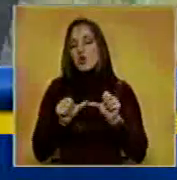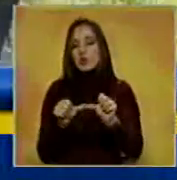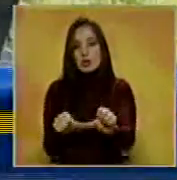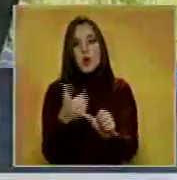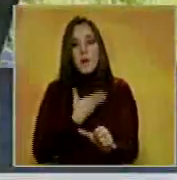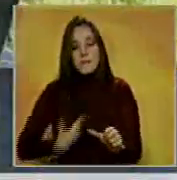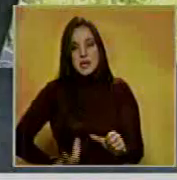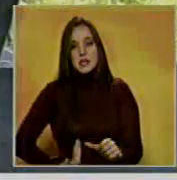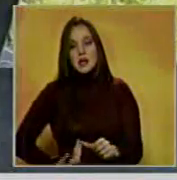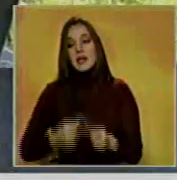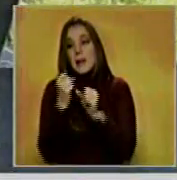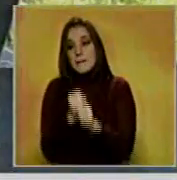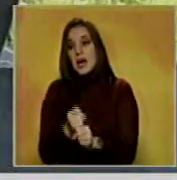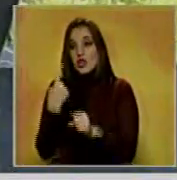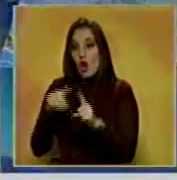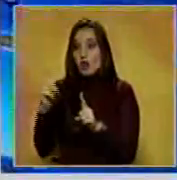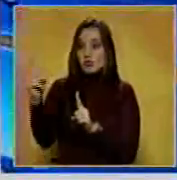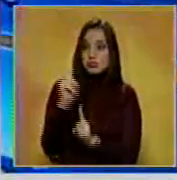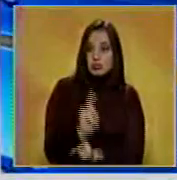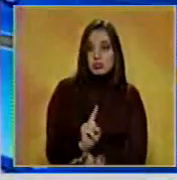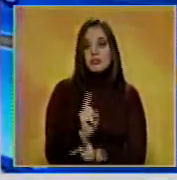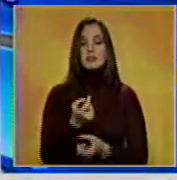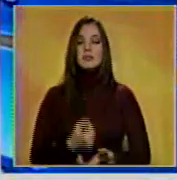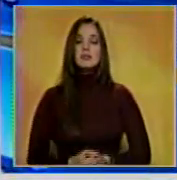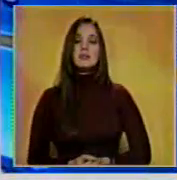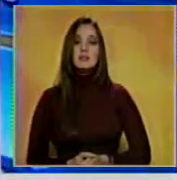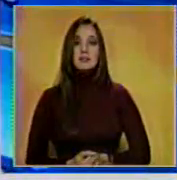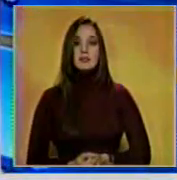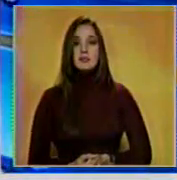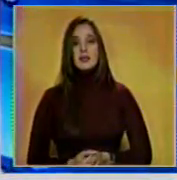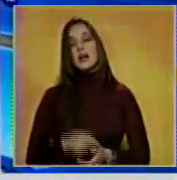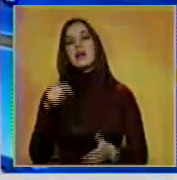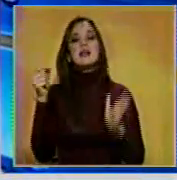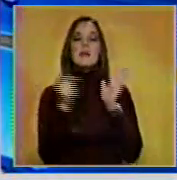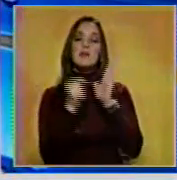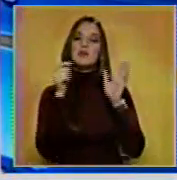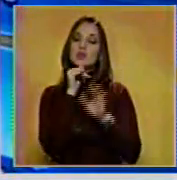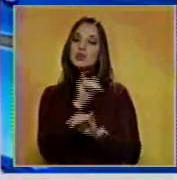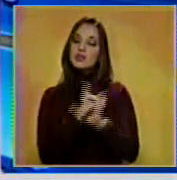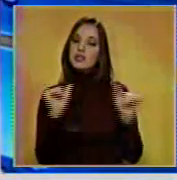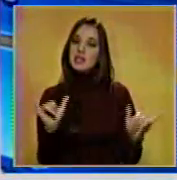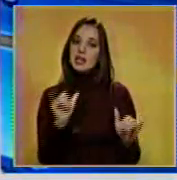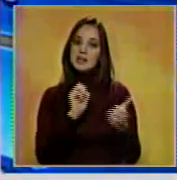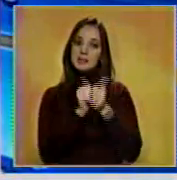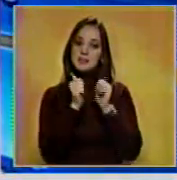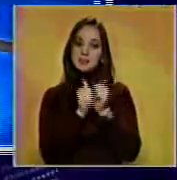de su sucesor. Bien, y con esto ponemos punto final a la información deportiva en Noticiero Venevisión.